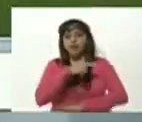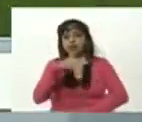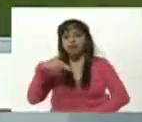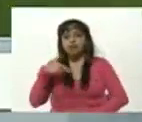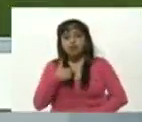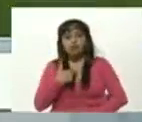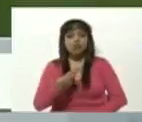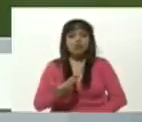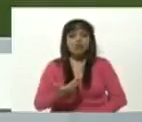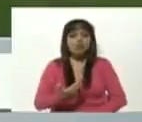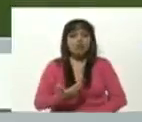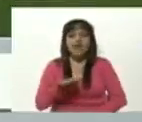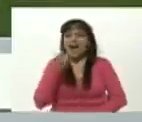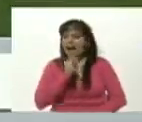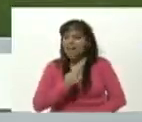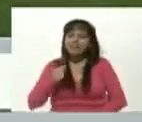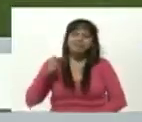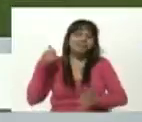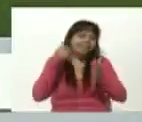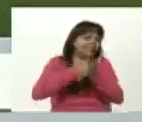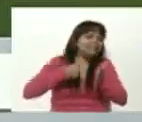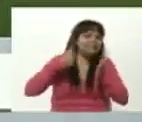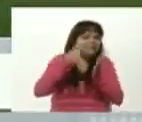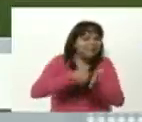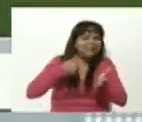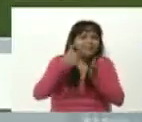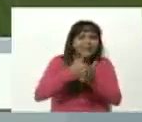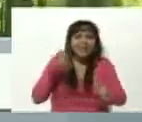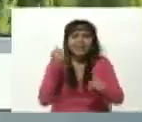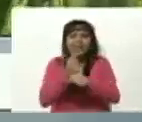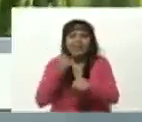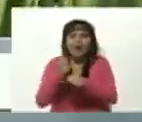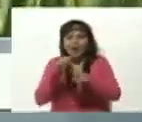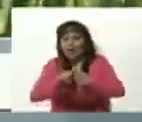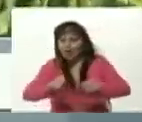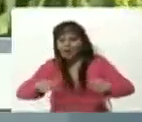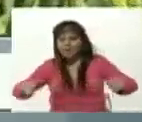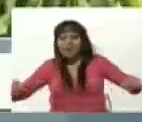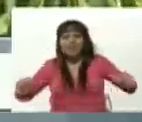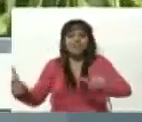los tercos del campo venezolano.